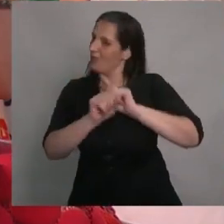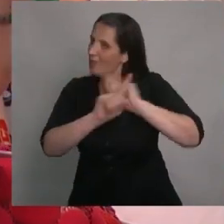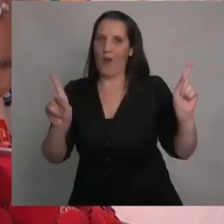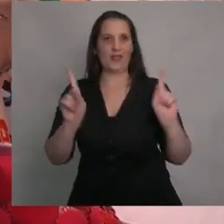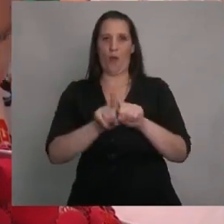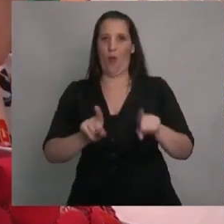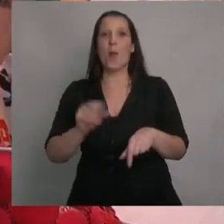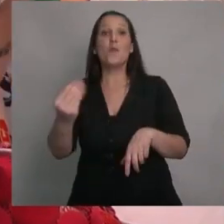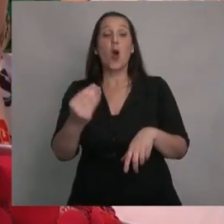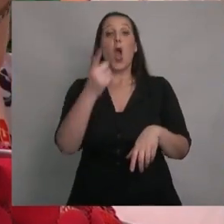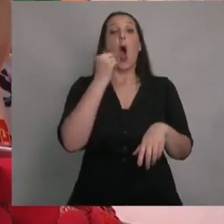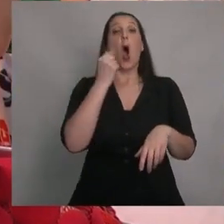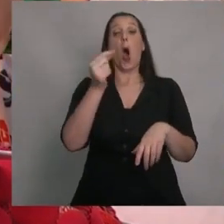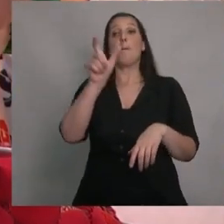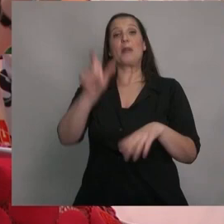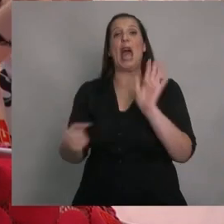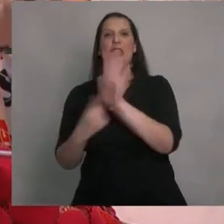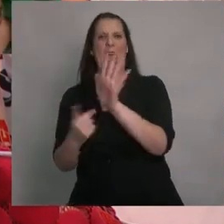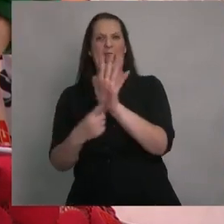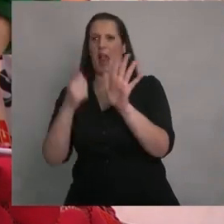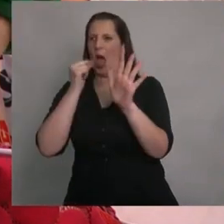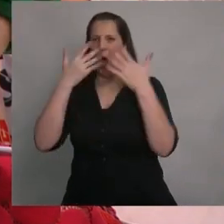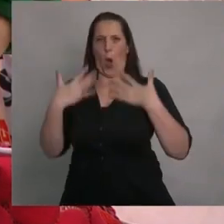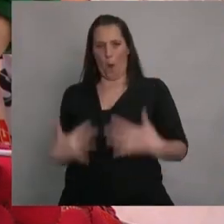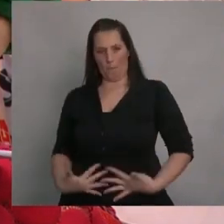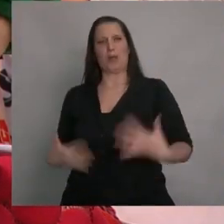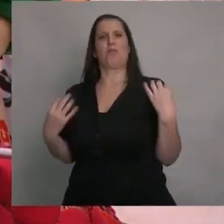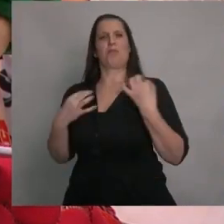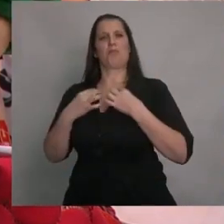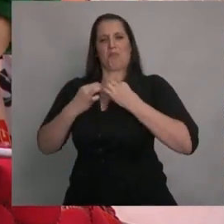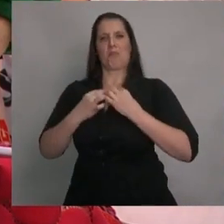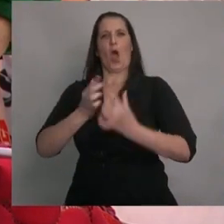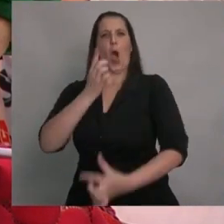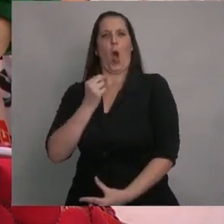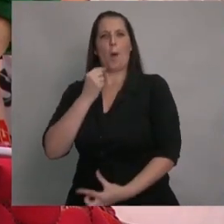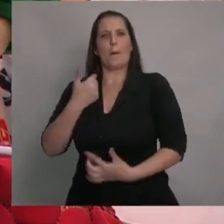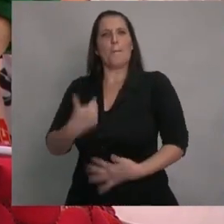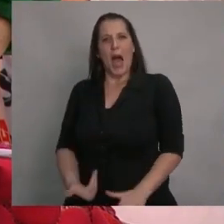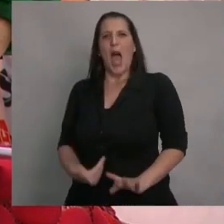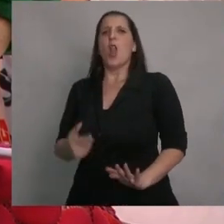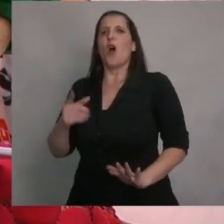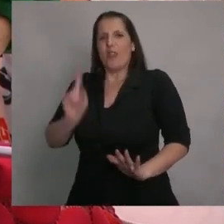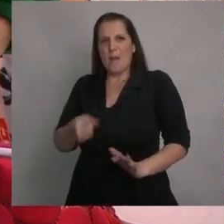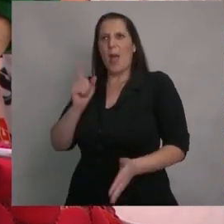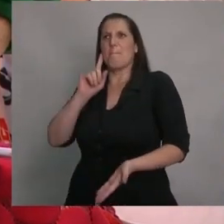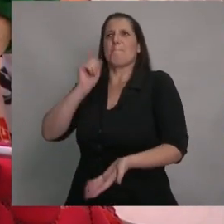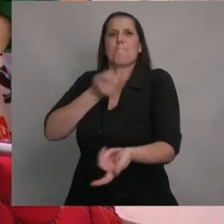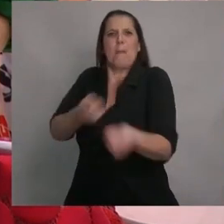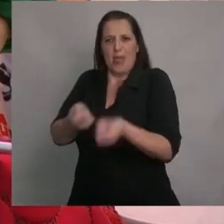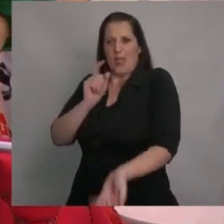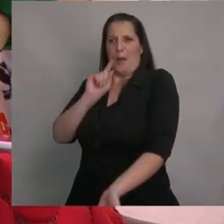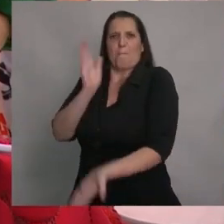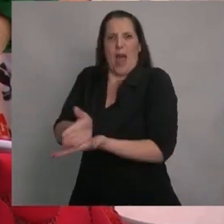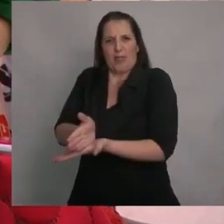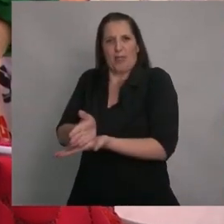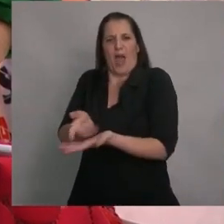una investidura, el hombre está investido de hombre, pero por otro lado hay imposiciones, hay condiciones